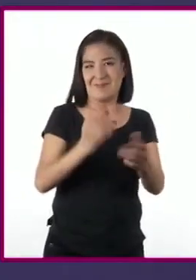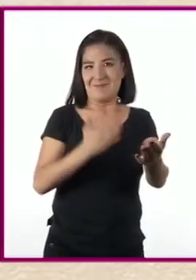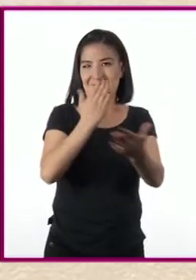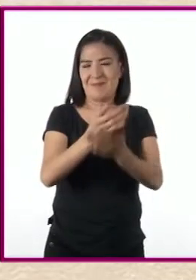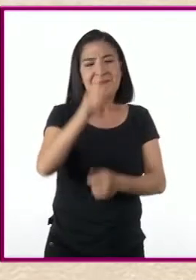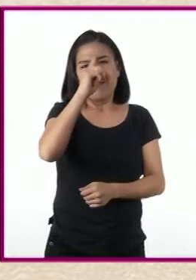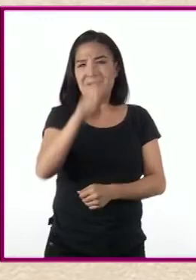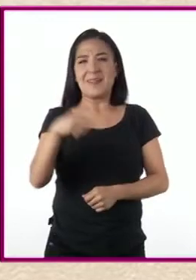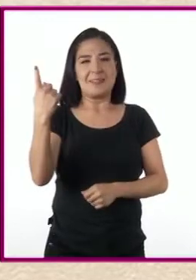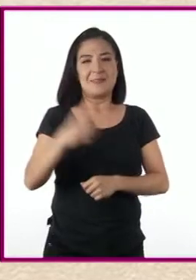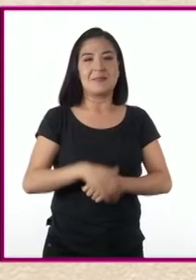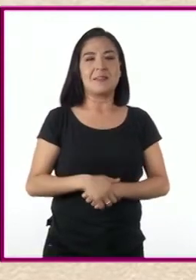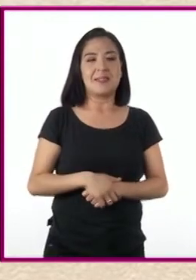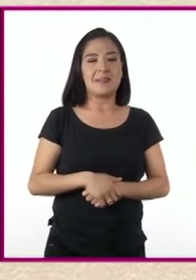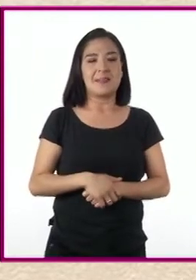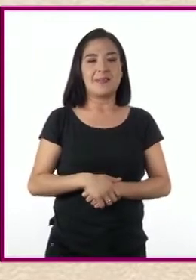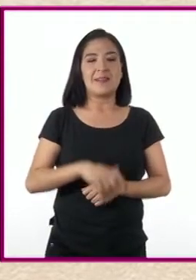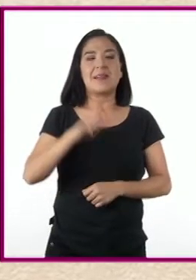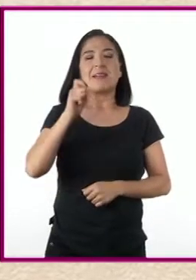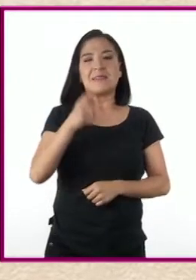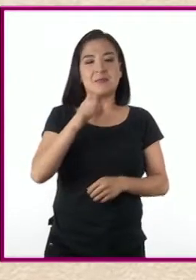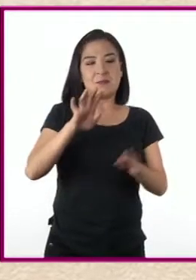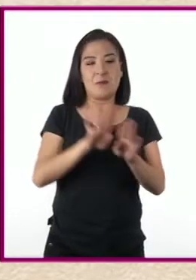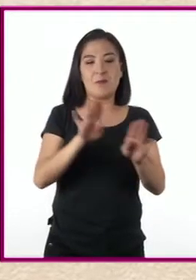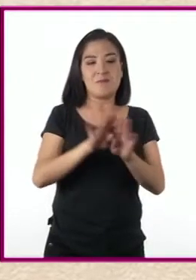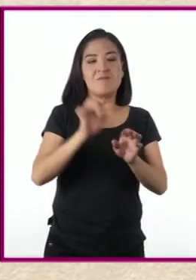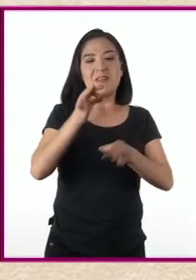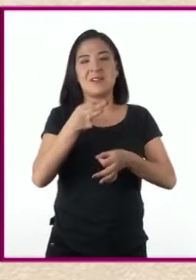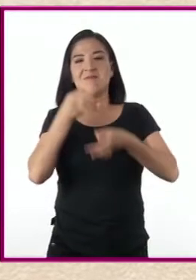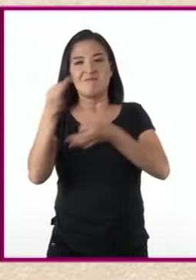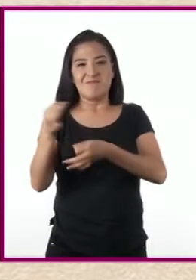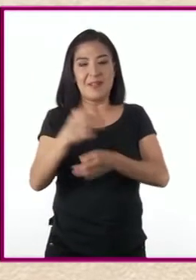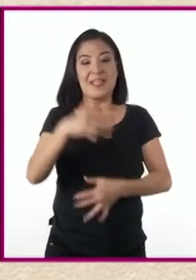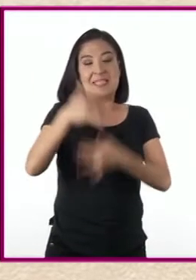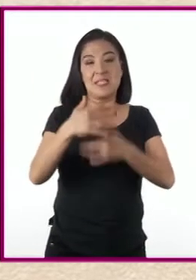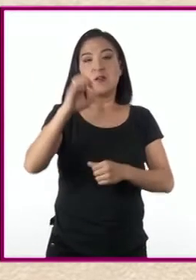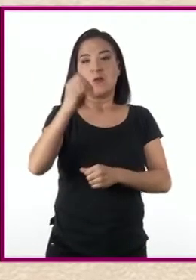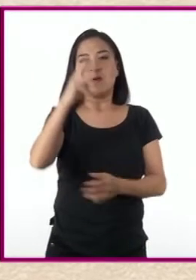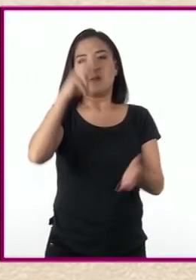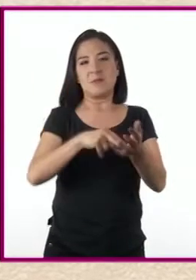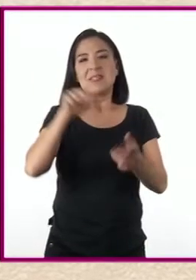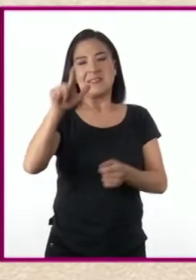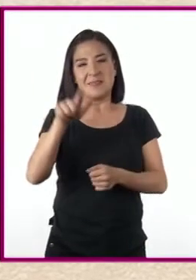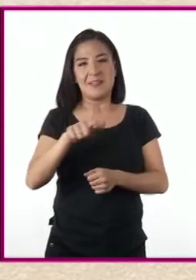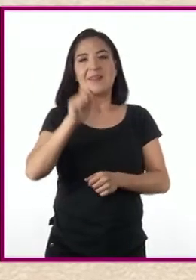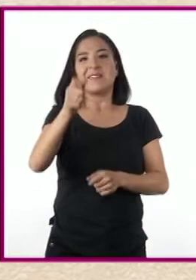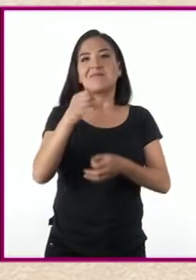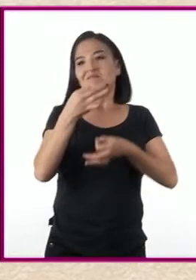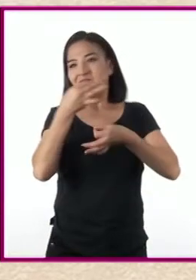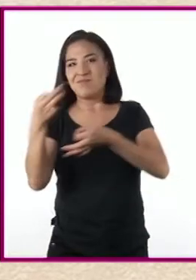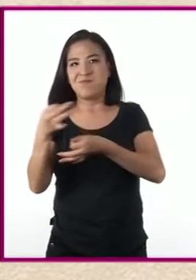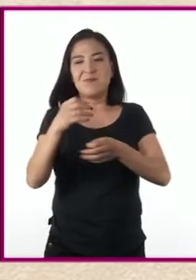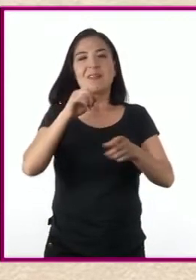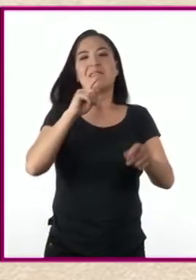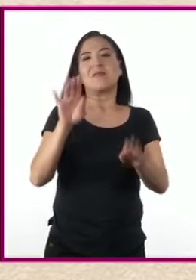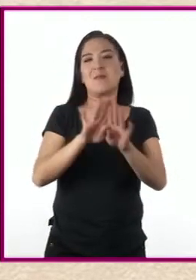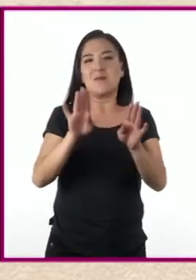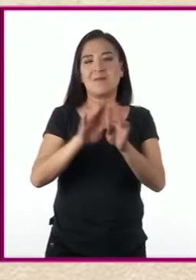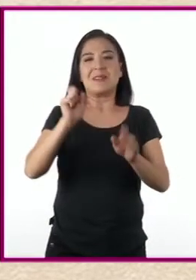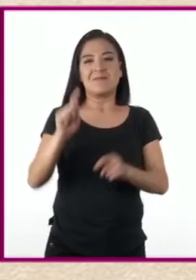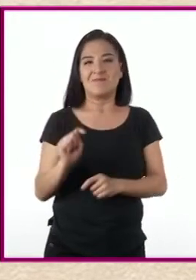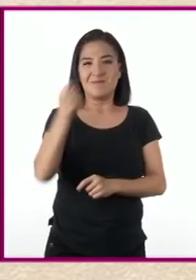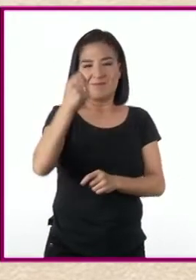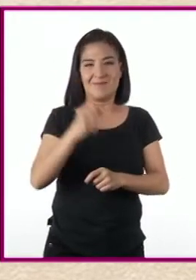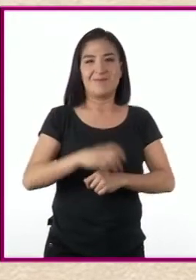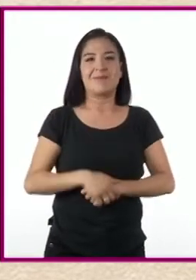fácil. Tecnoadicción, 15 de octubre de 2017. Adicción a las tecnologías, por Enrique